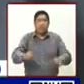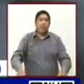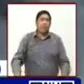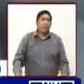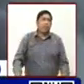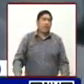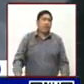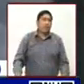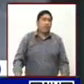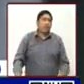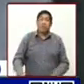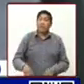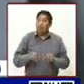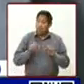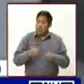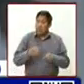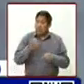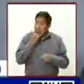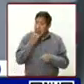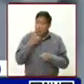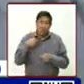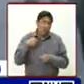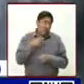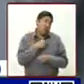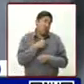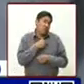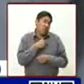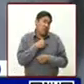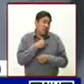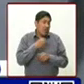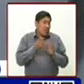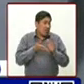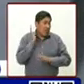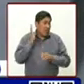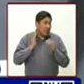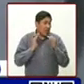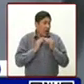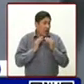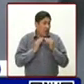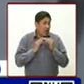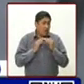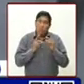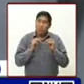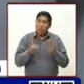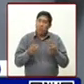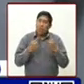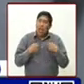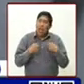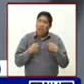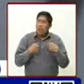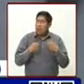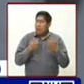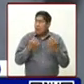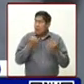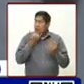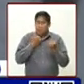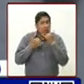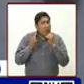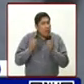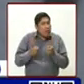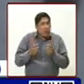A veces a cualquiera nos puede pasar esto, ¿no? Sales de la casa, luego ya no vuelves y mira esto que me